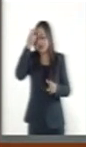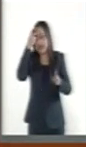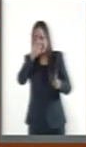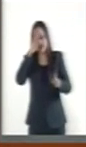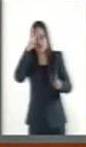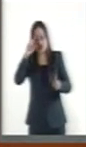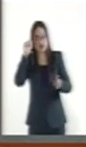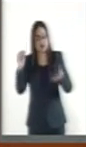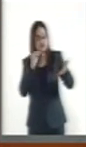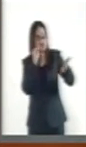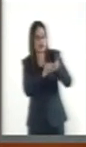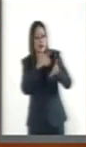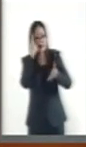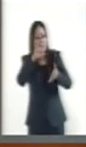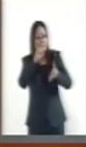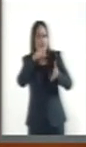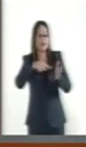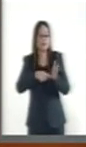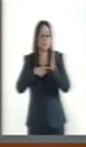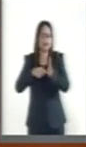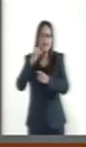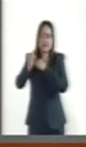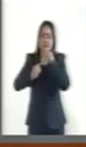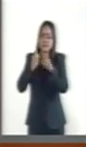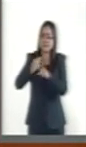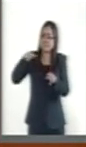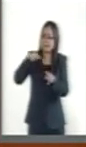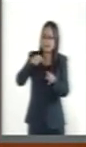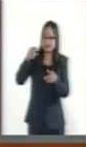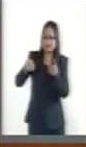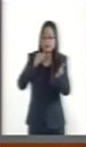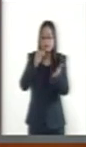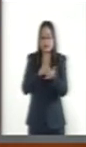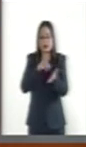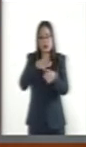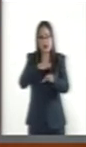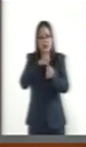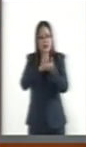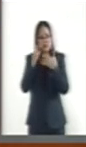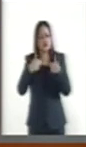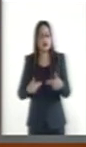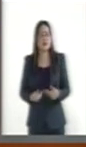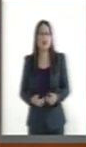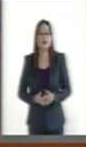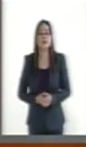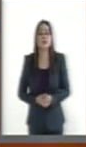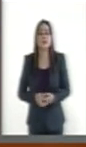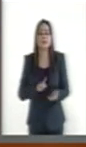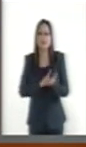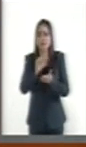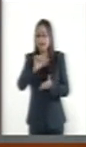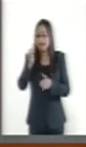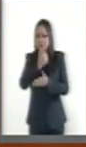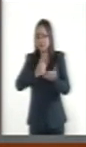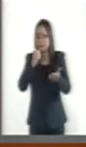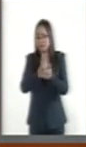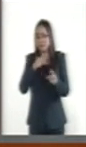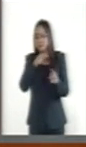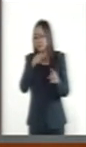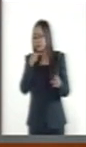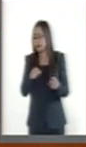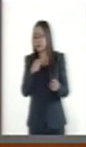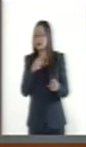concepto en el sistema internacional de derechos humanos. El derecho a la ciudad debe ser el